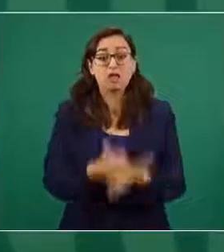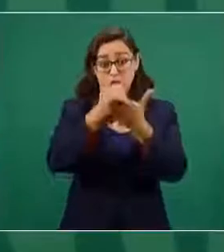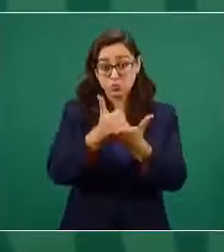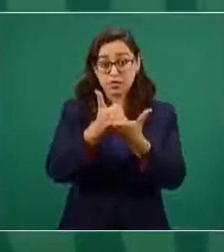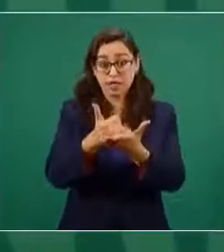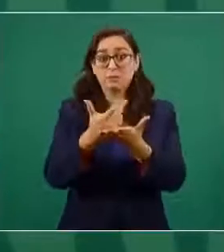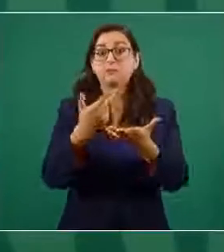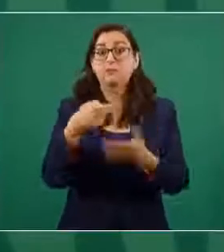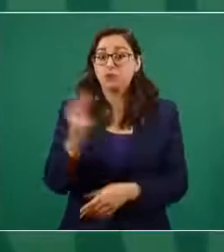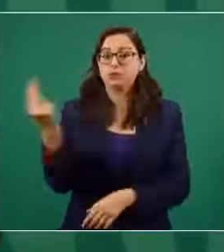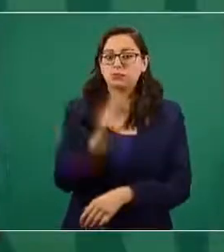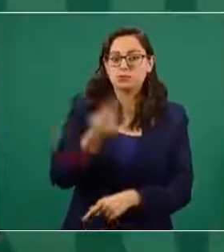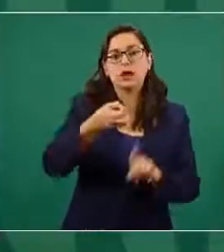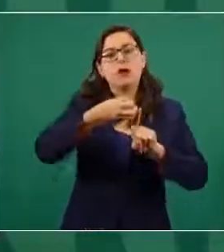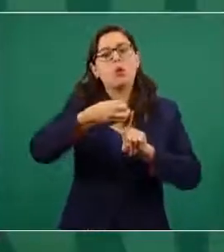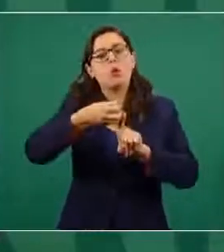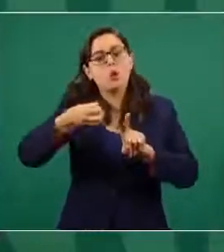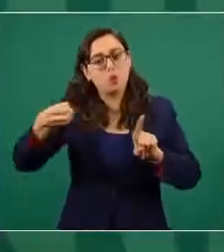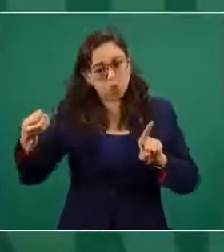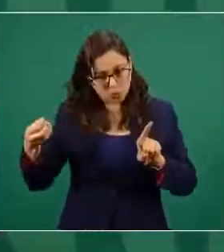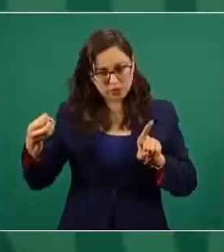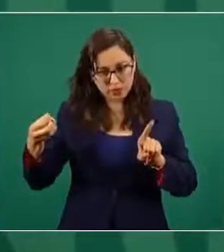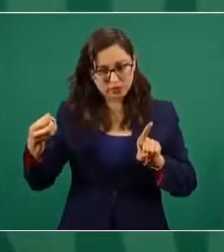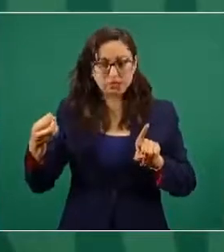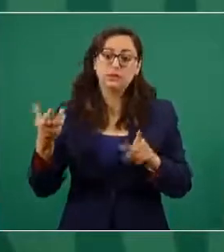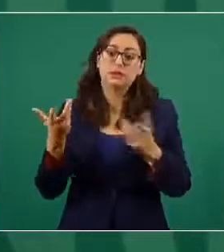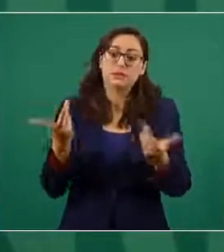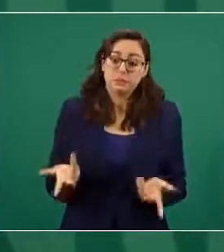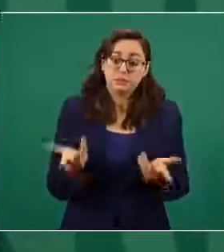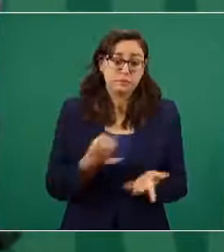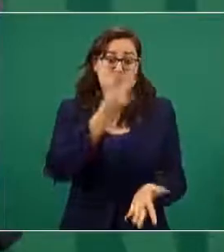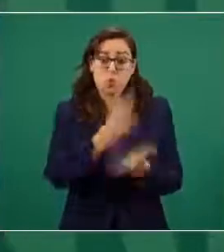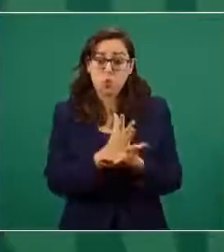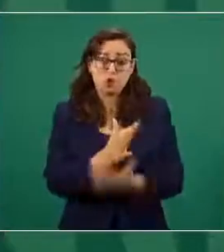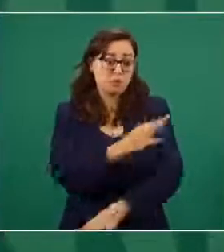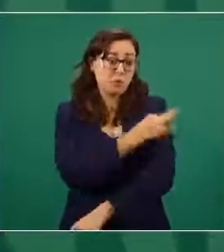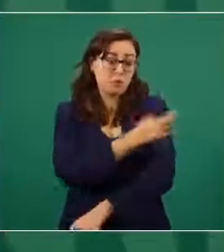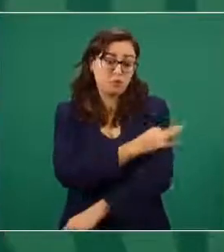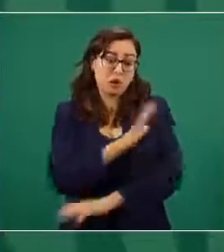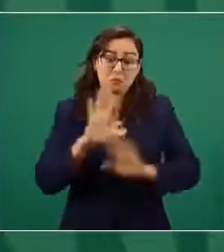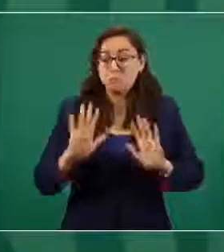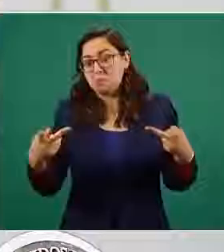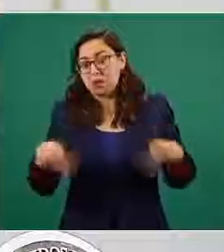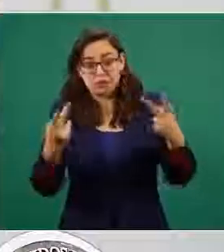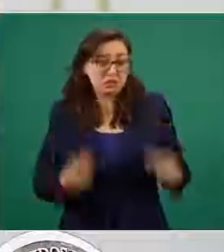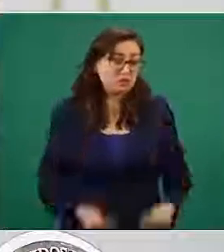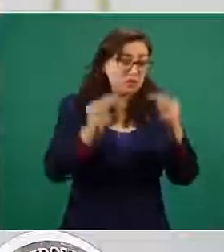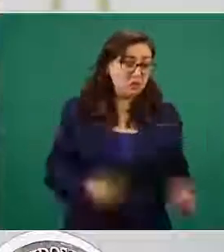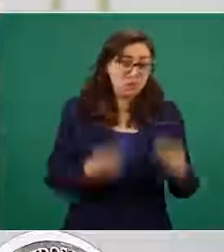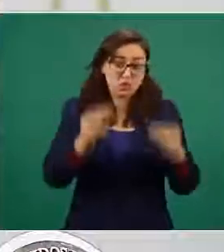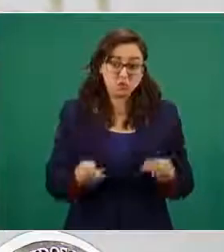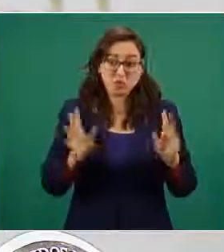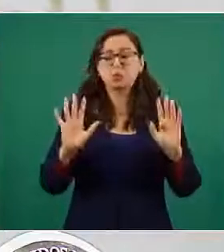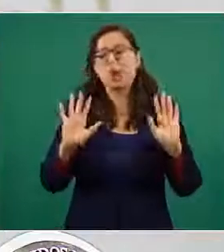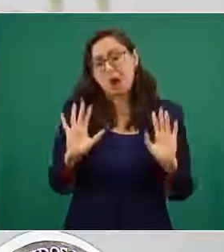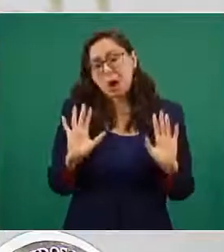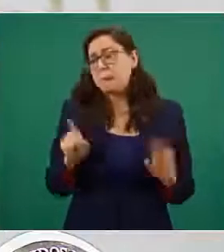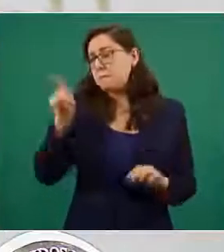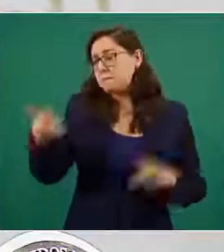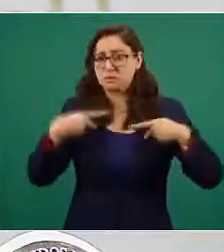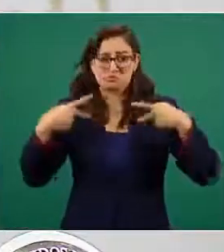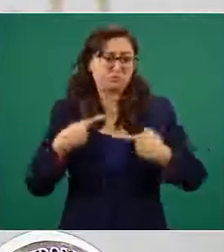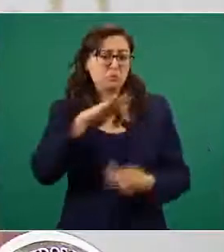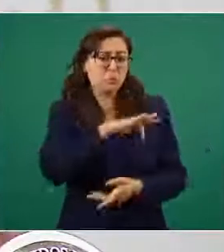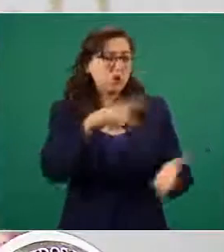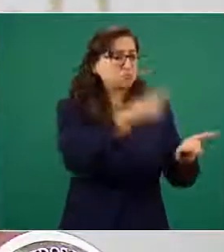de su uso ordenado. Si las vacunas fueran consideradas solo mercancías, en donde cada quien, de acuerdo a sus posibilidades, va, la compra, acude, se la